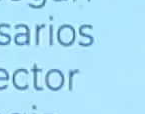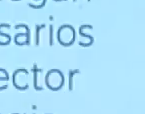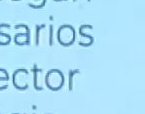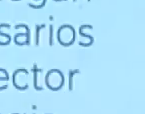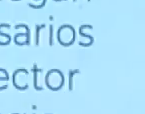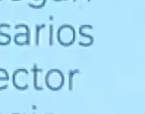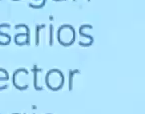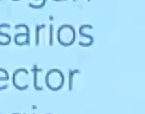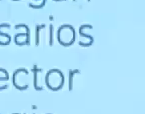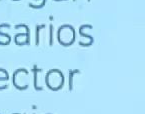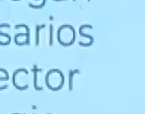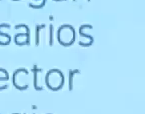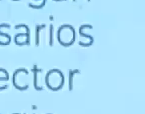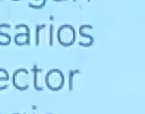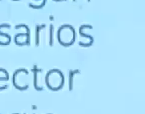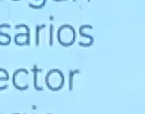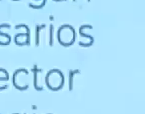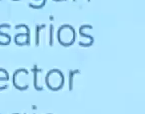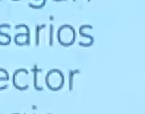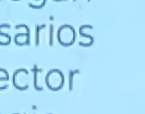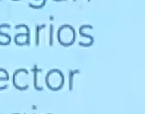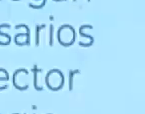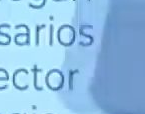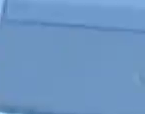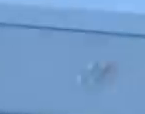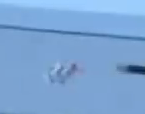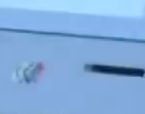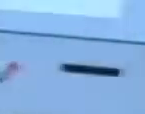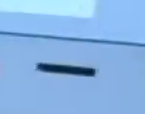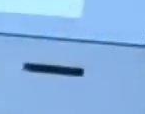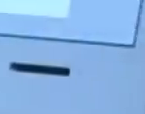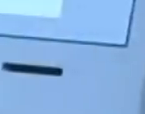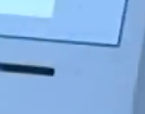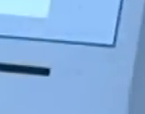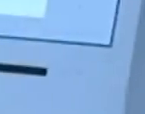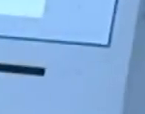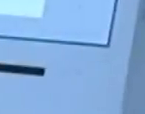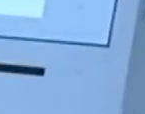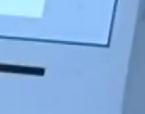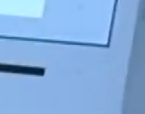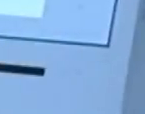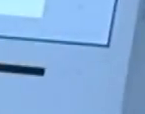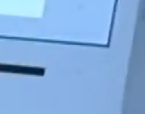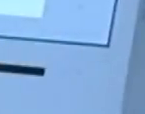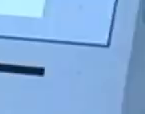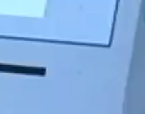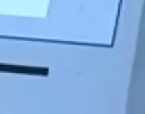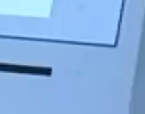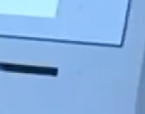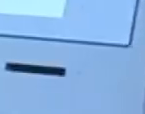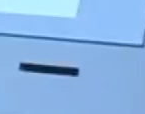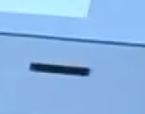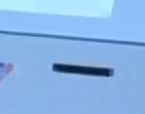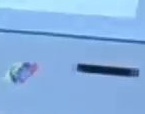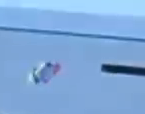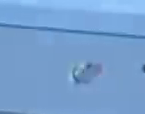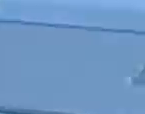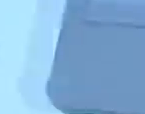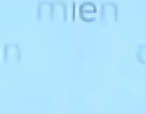se despliegan los equipos electorales necesarios para que cada electora y elector ejerza su derecho al